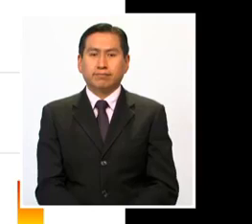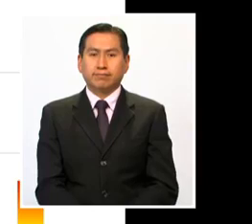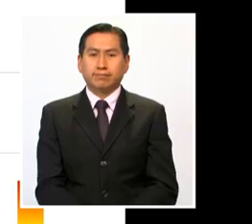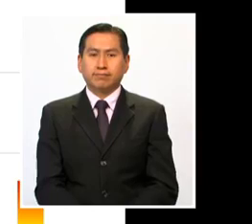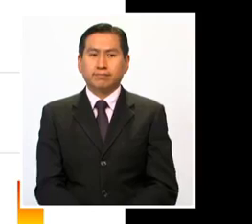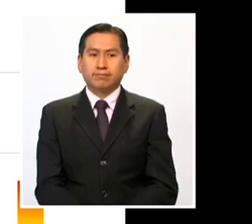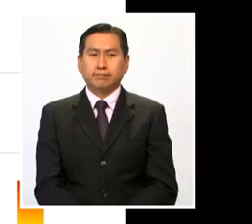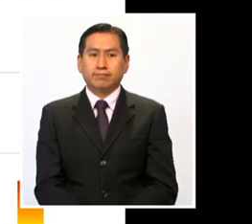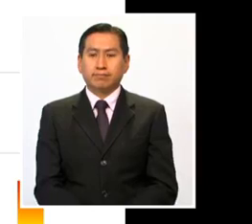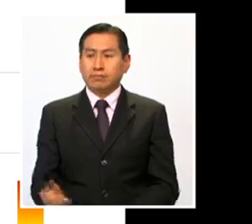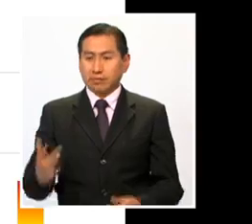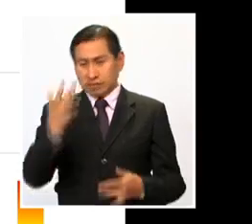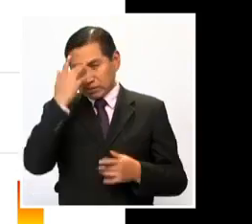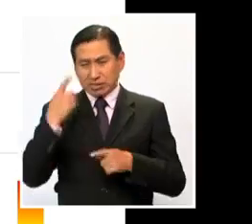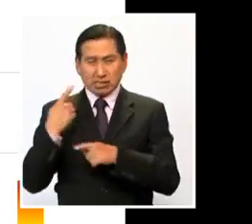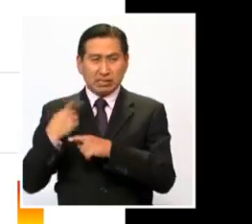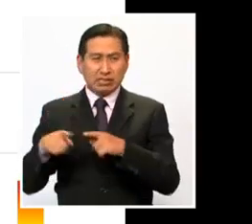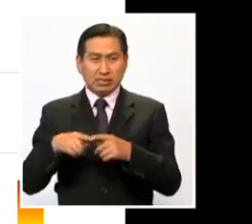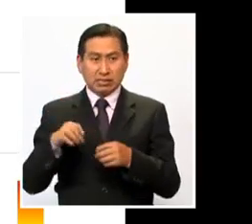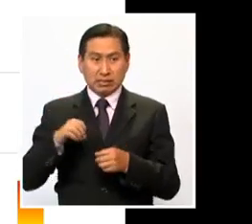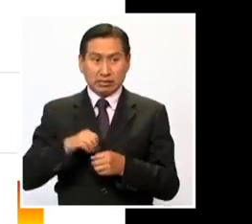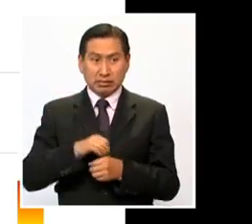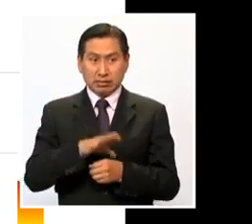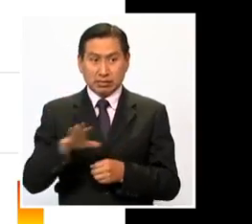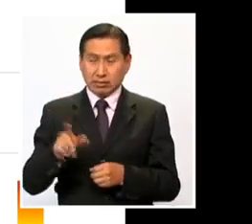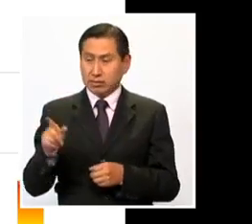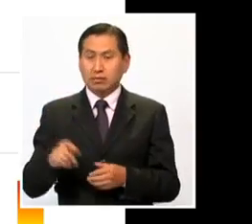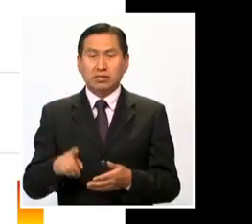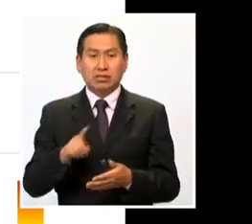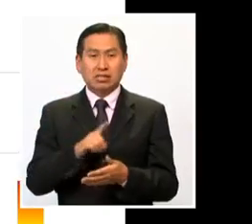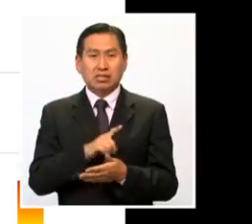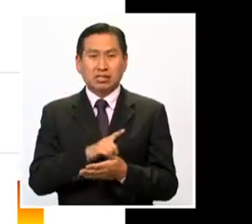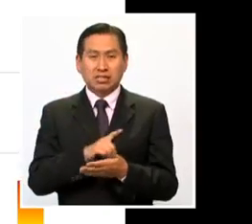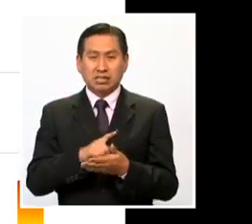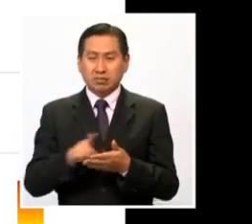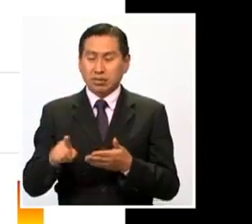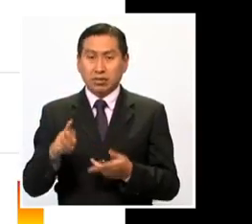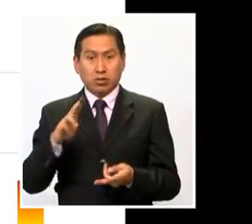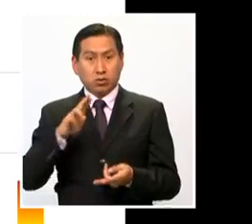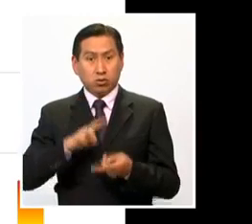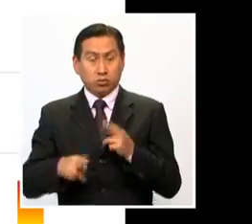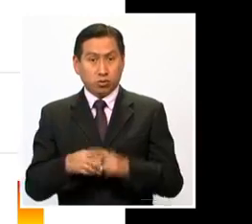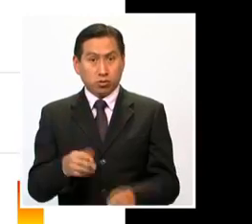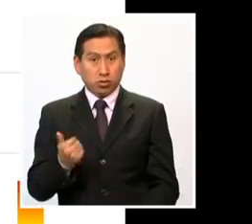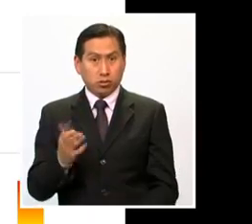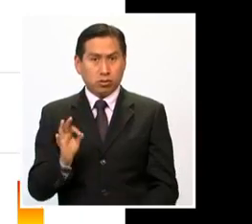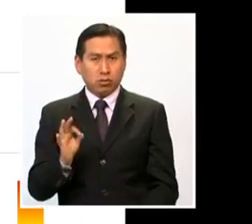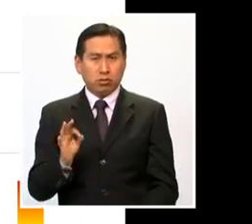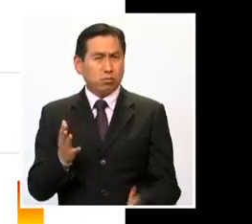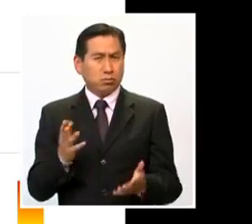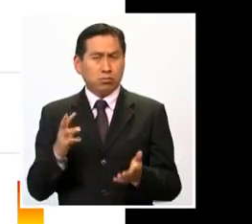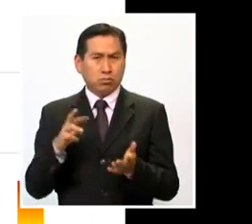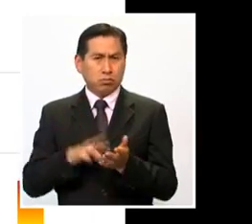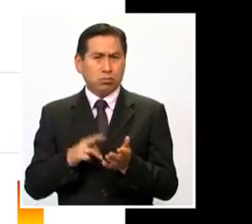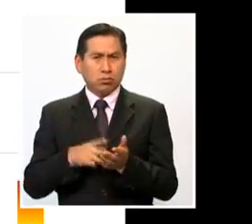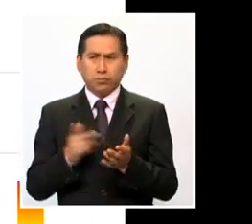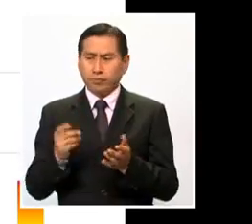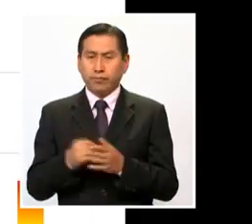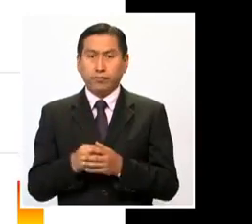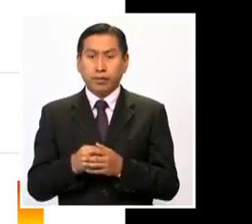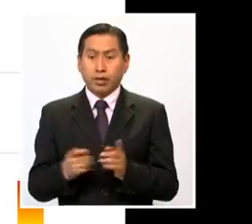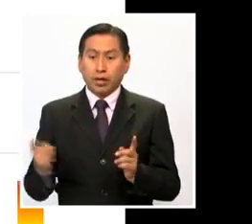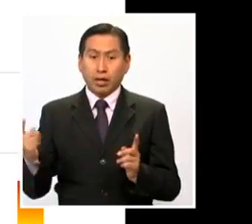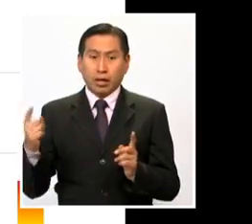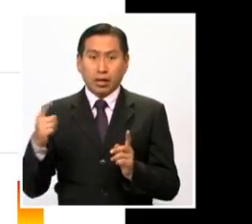el número de enfermos por kobe 19 de la semana vivió lorca 19 vale decir hasta las